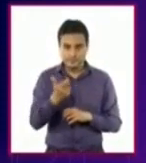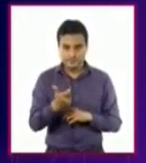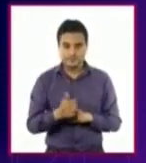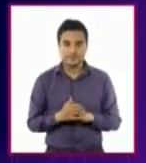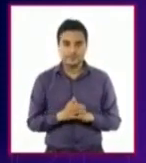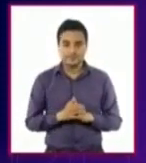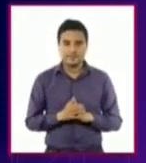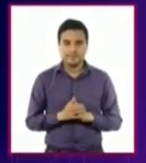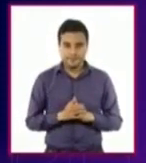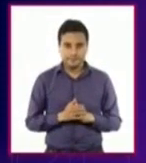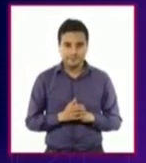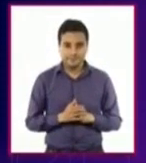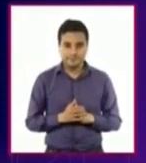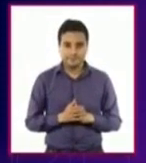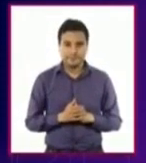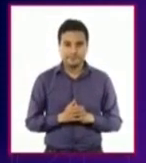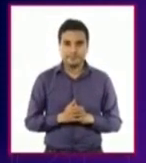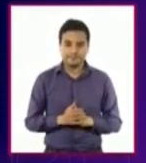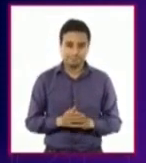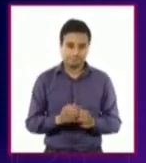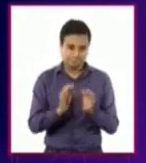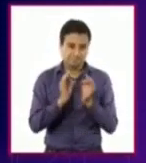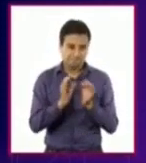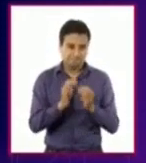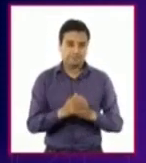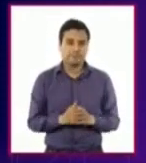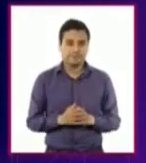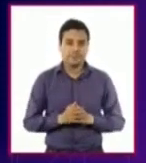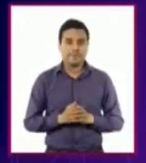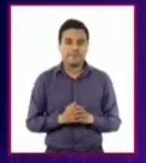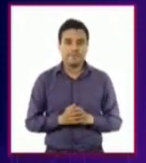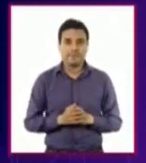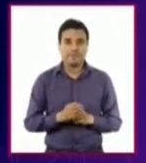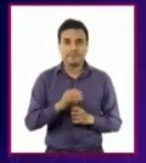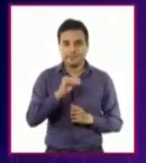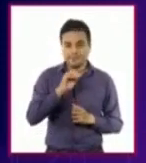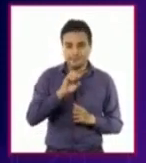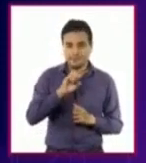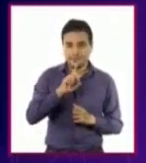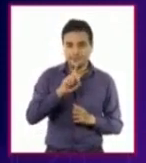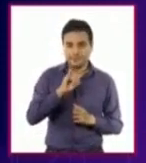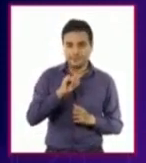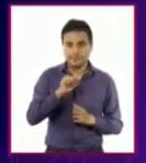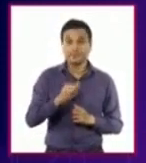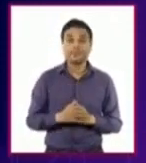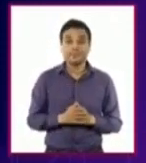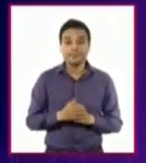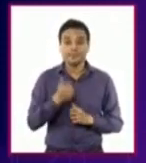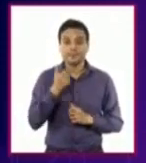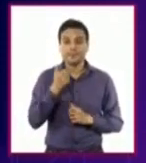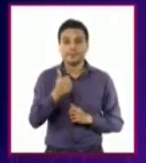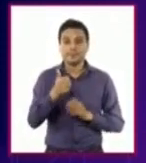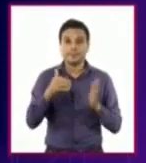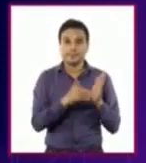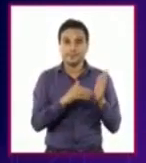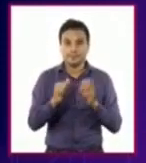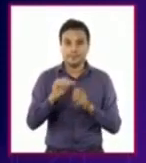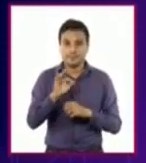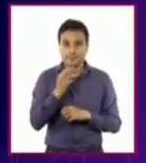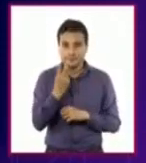pesos redondeados centésimos por lo tanto la media aritmética o promedio es seis mil